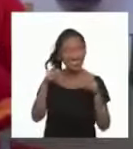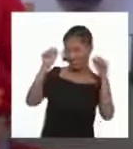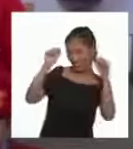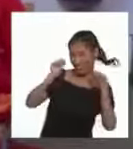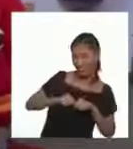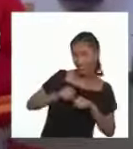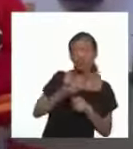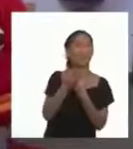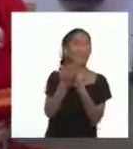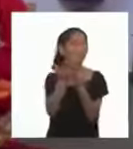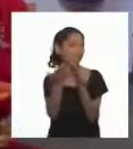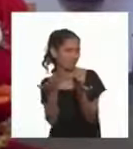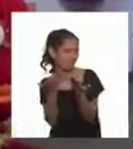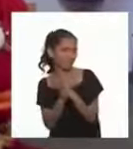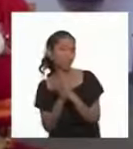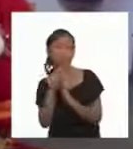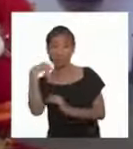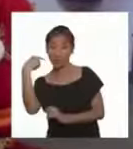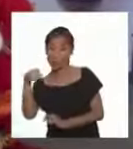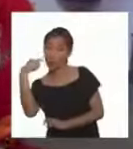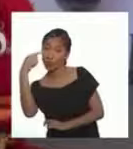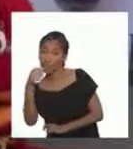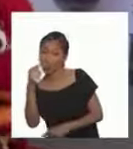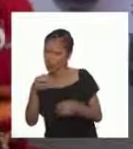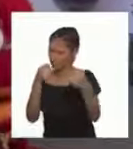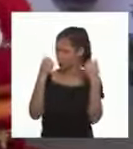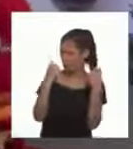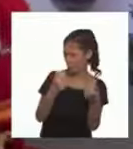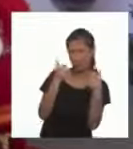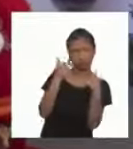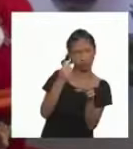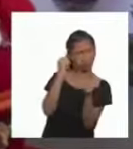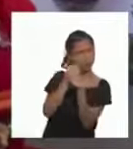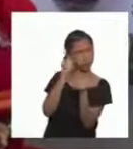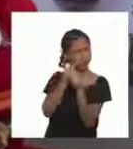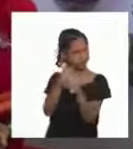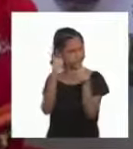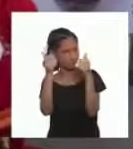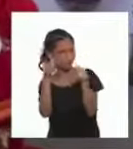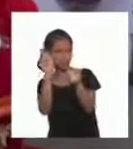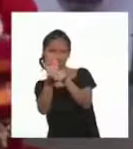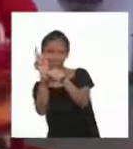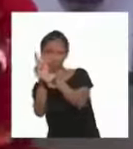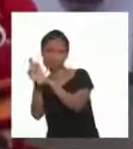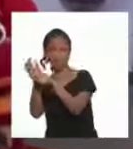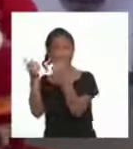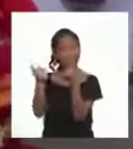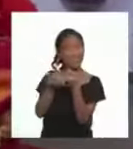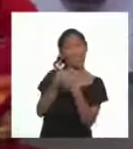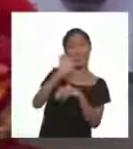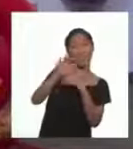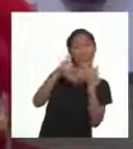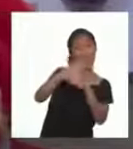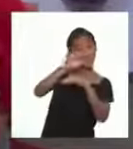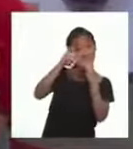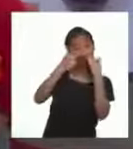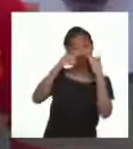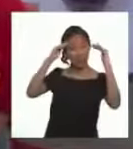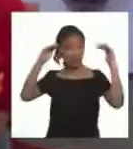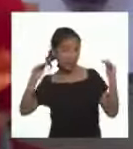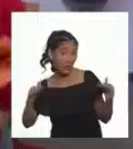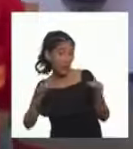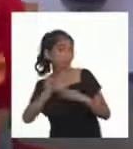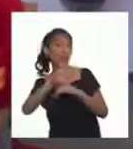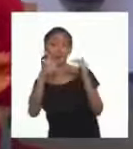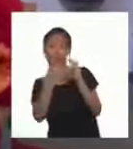es. Ustedes día a día hacen un trabajo muy, muy especial. Y en nombre de todas las niñas y niños del